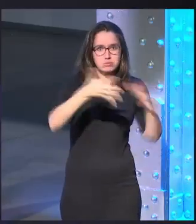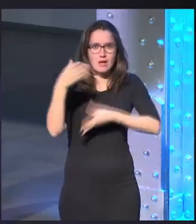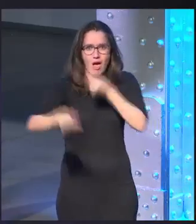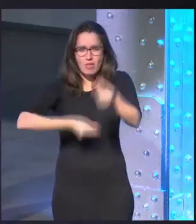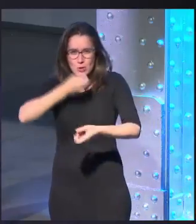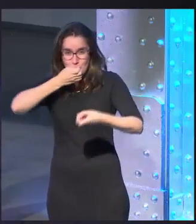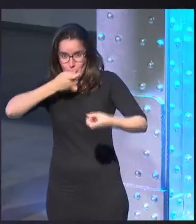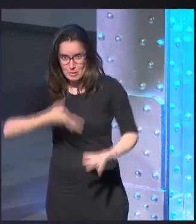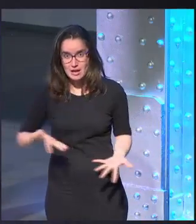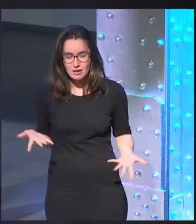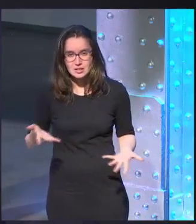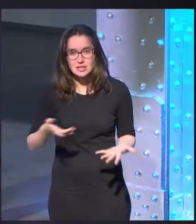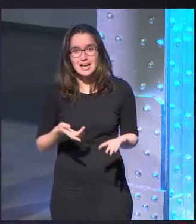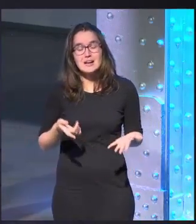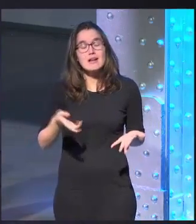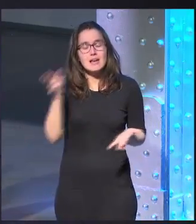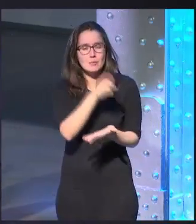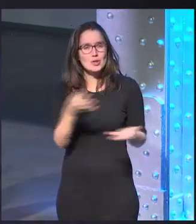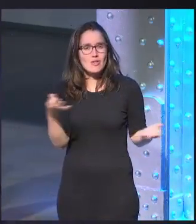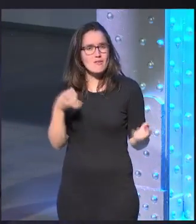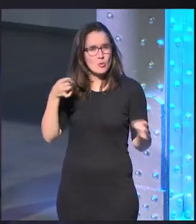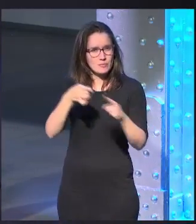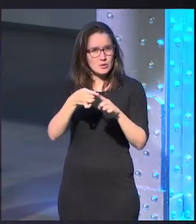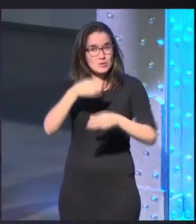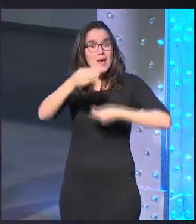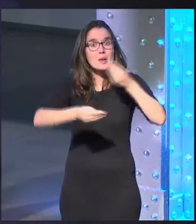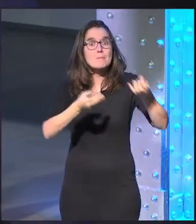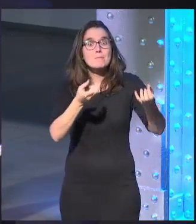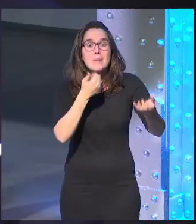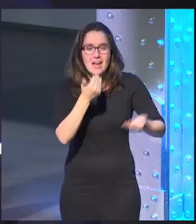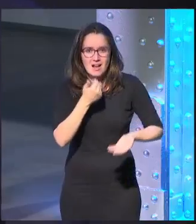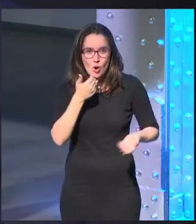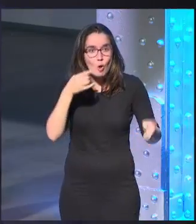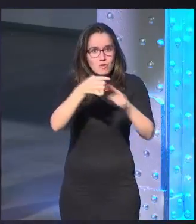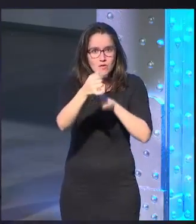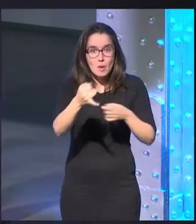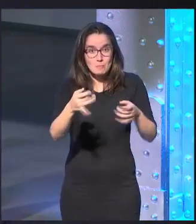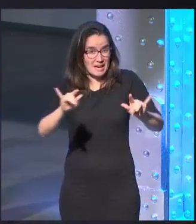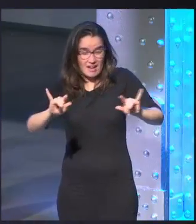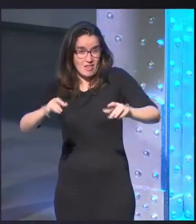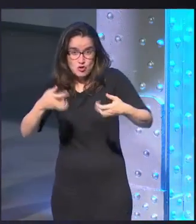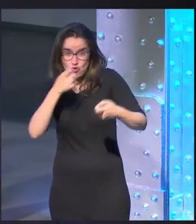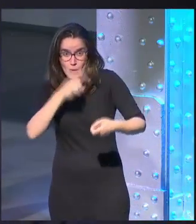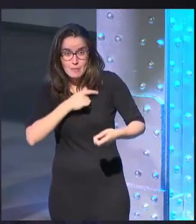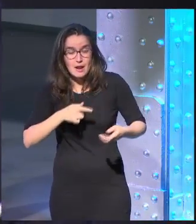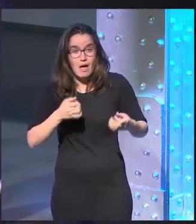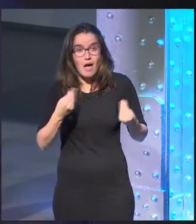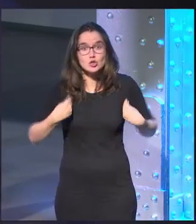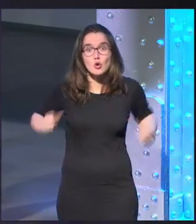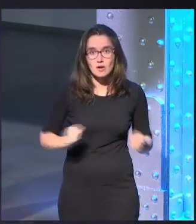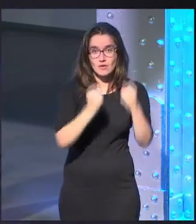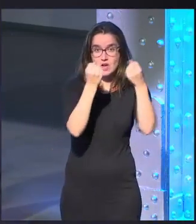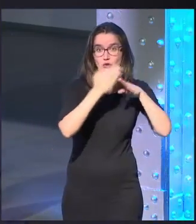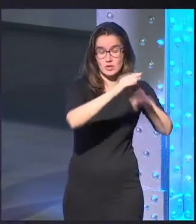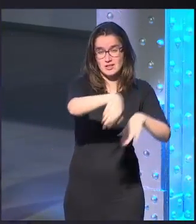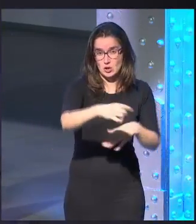luego, hay que tener propósito, esto hay que hacerlo para algo, o sea, para sobrevivir no es suficiente, es loable